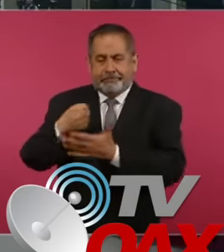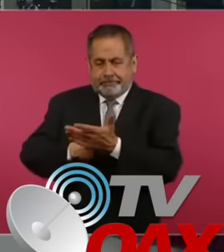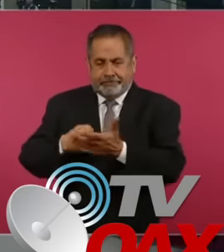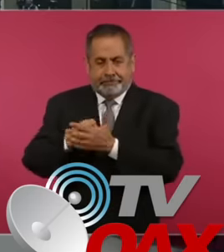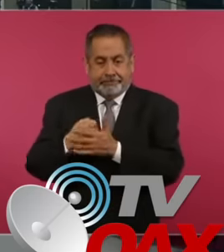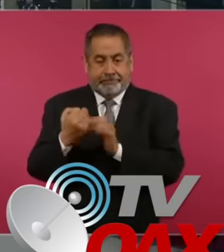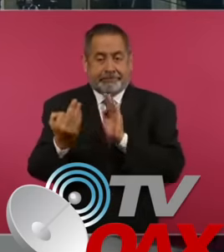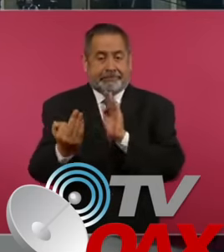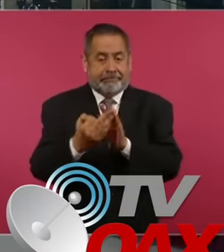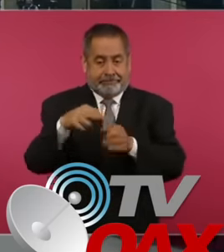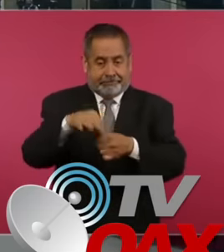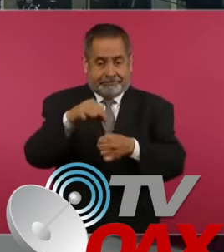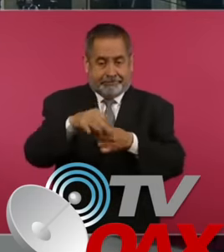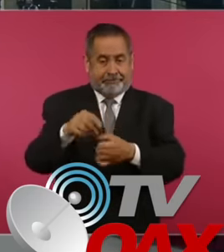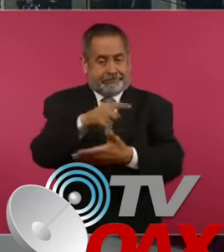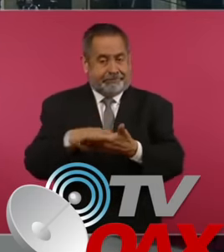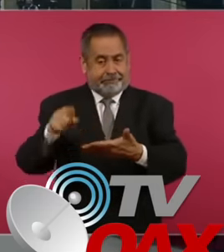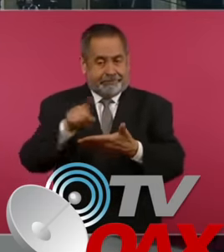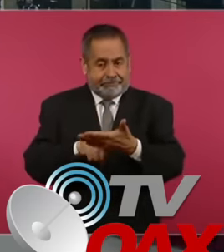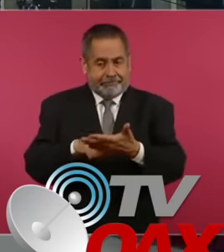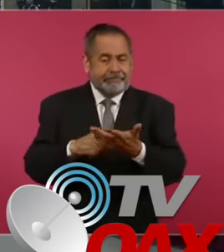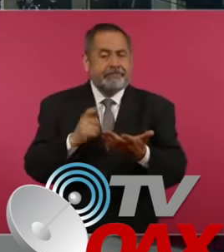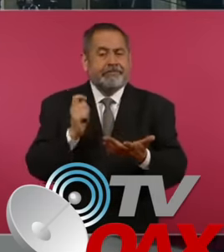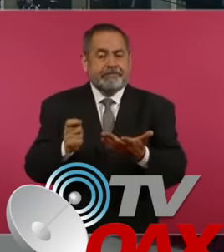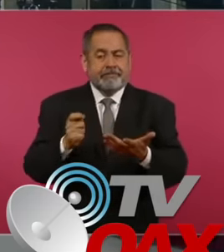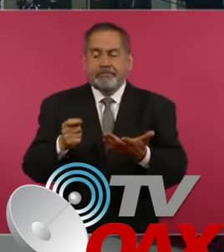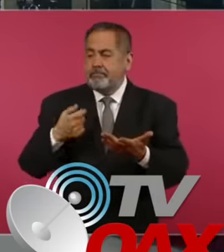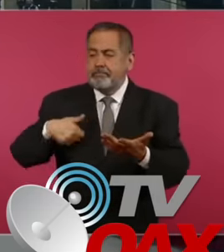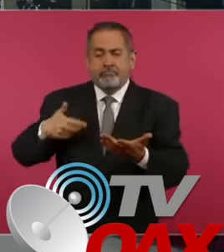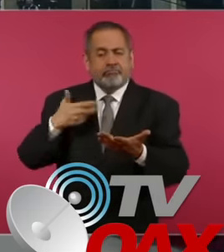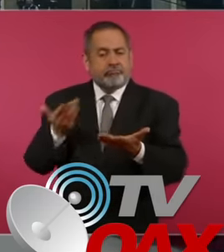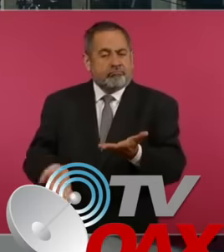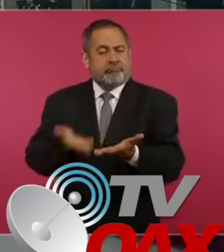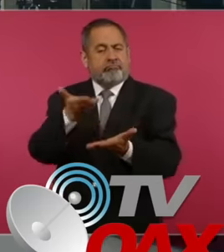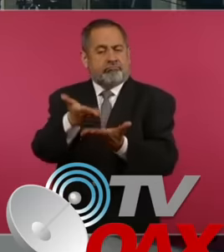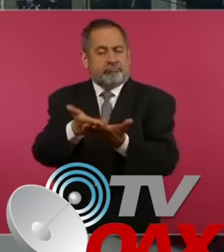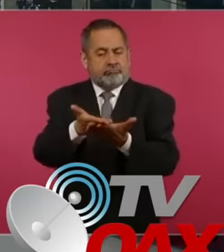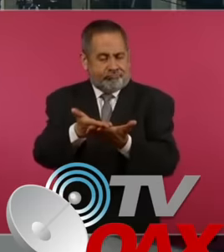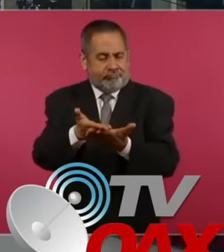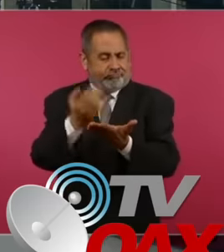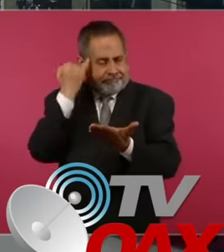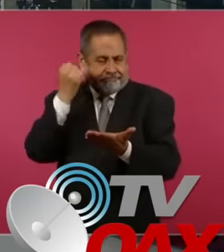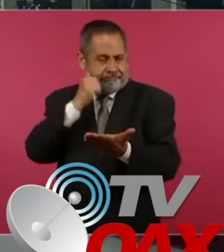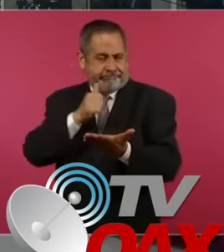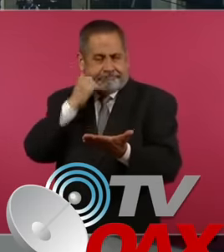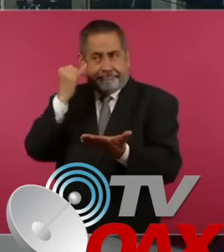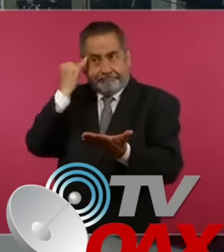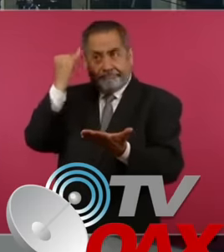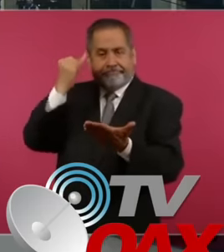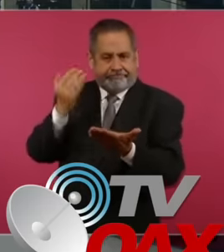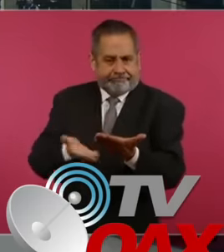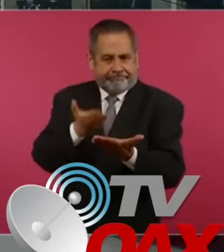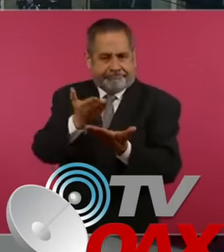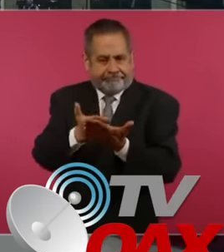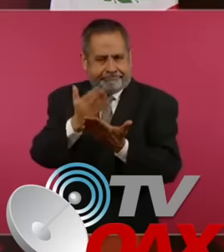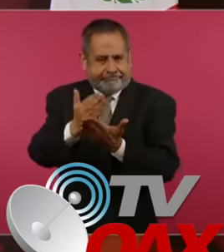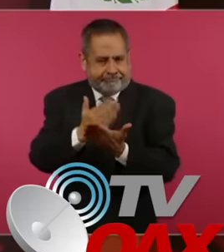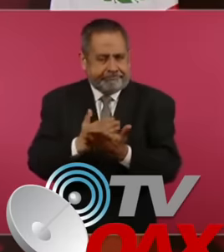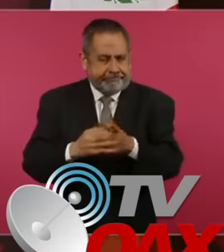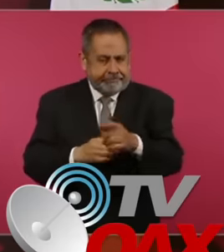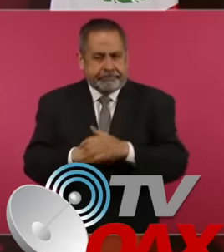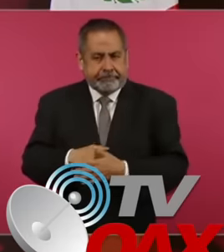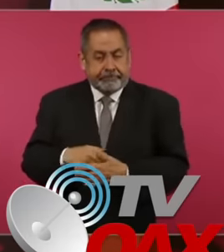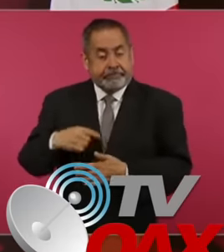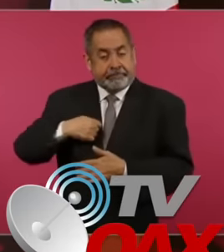elección, teníamos que presentar una propuesta. Si ustedes revisan